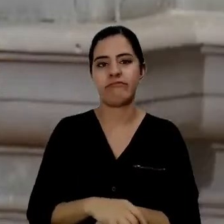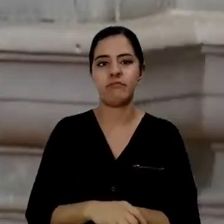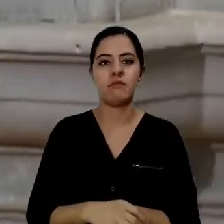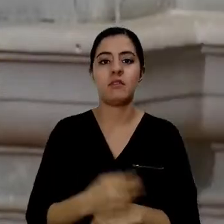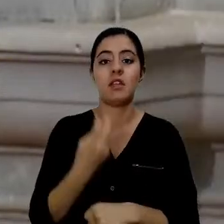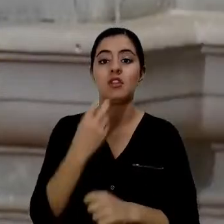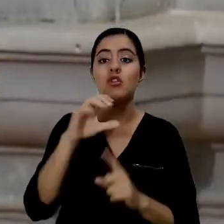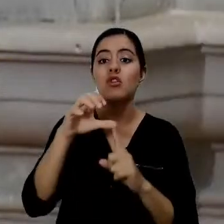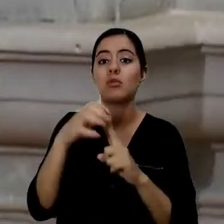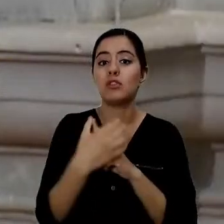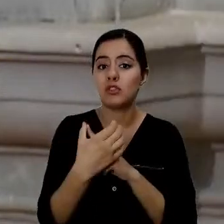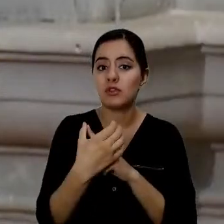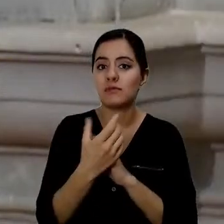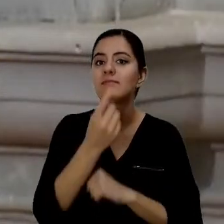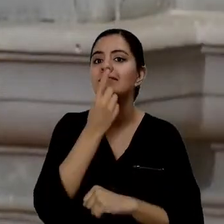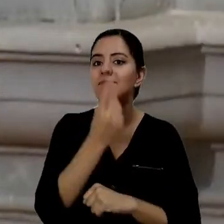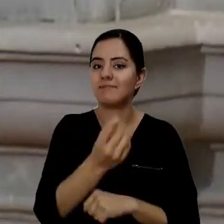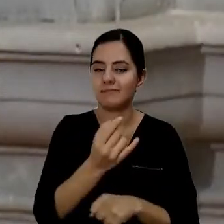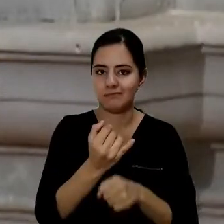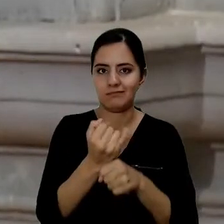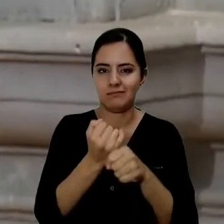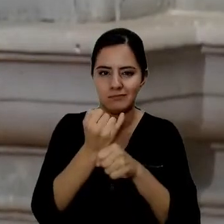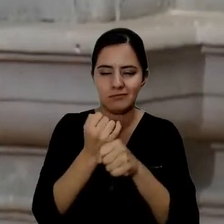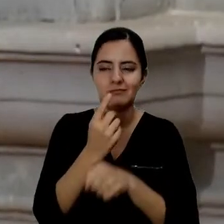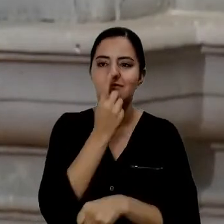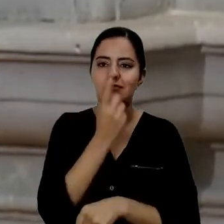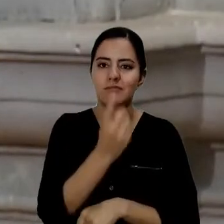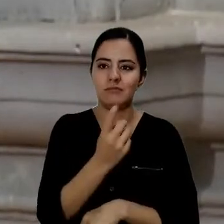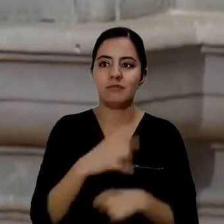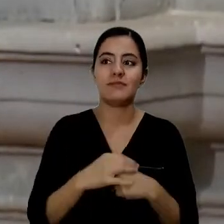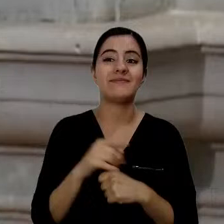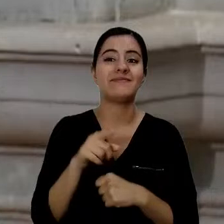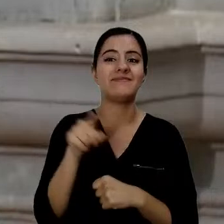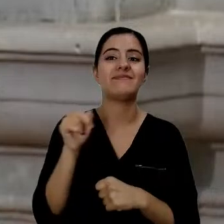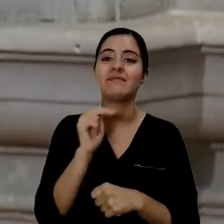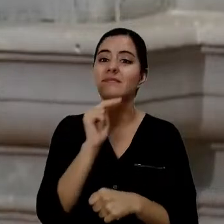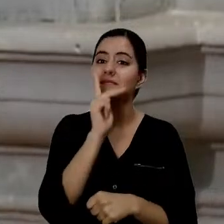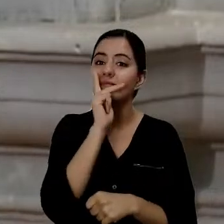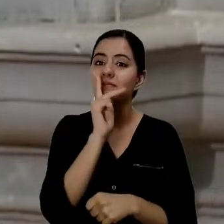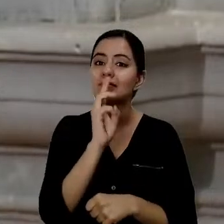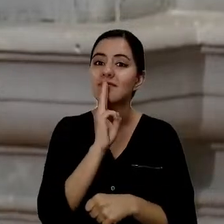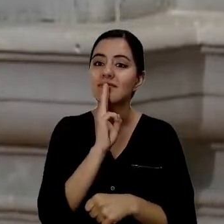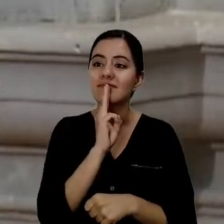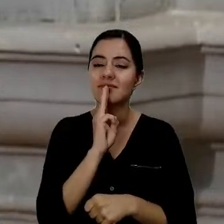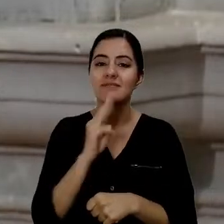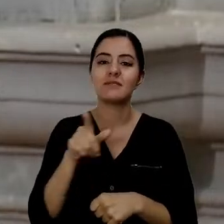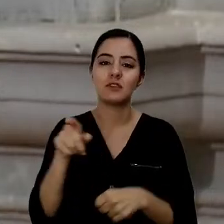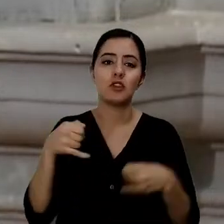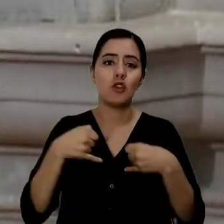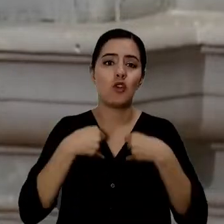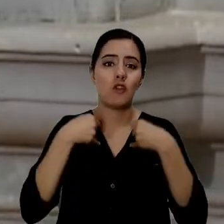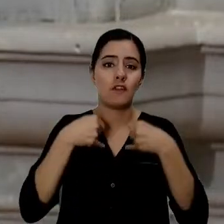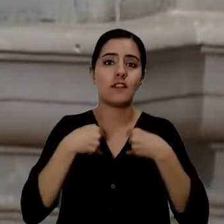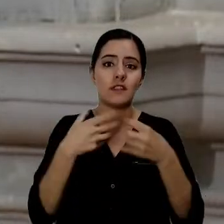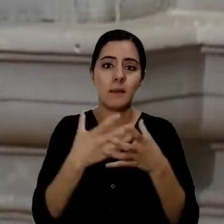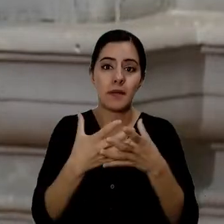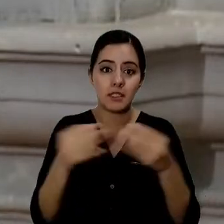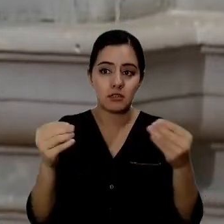comisión, y que los padres de estos jóvenes desaparecidos lo afirman,